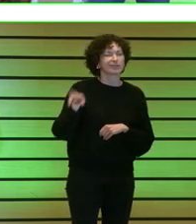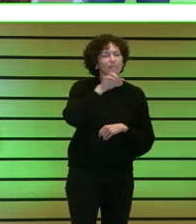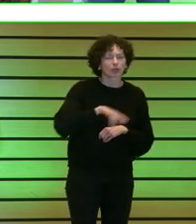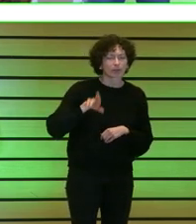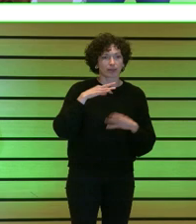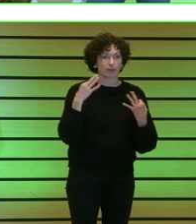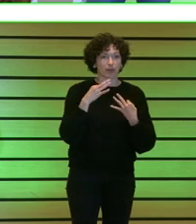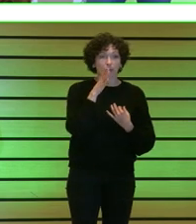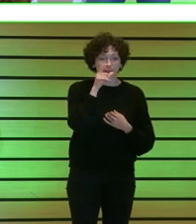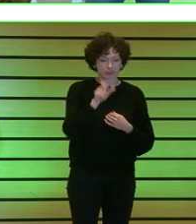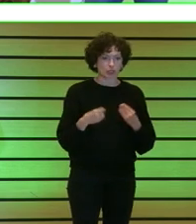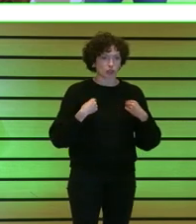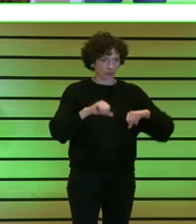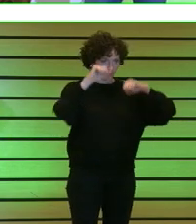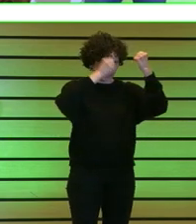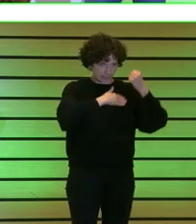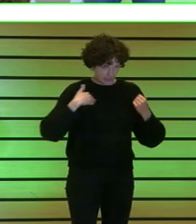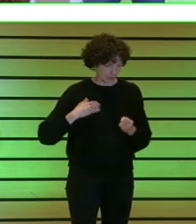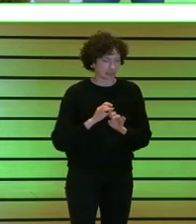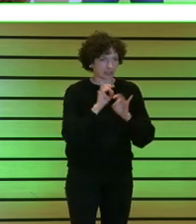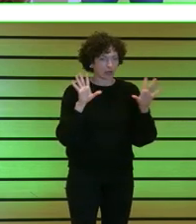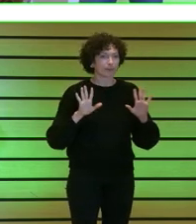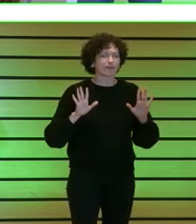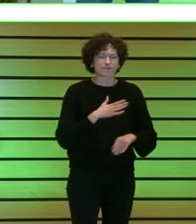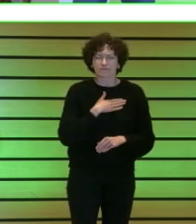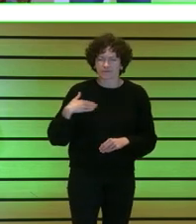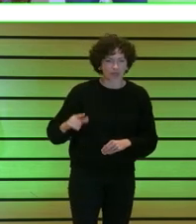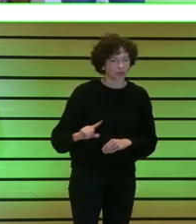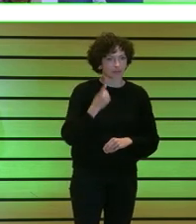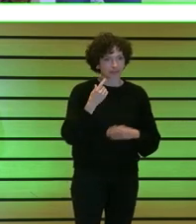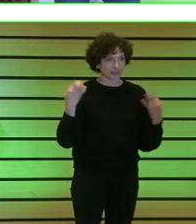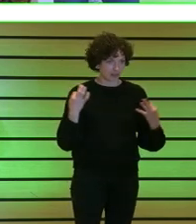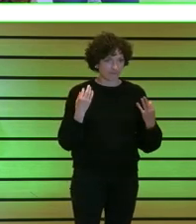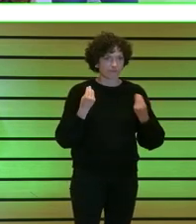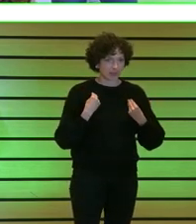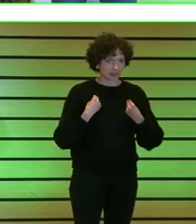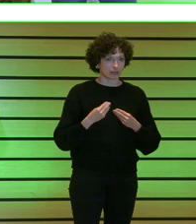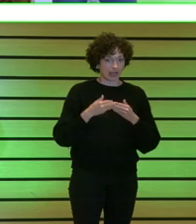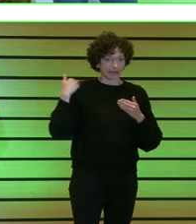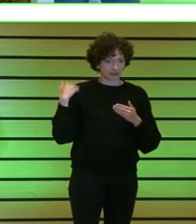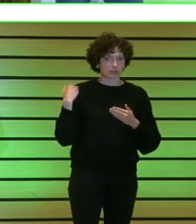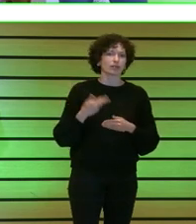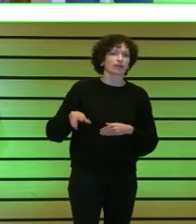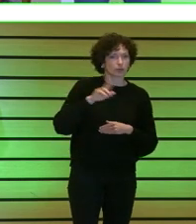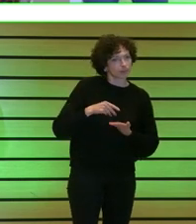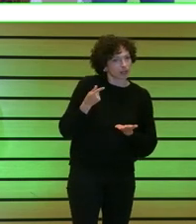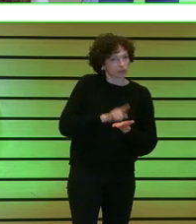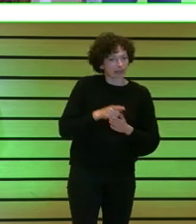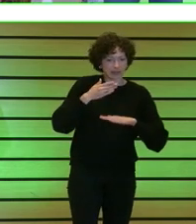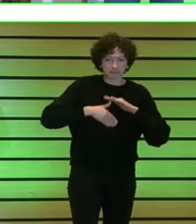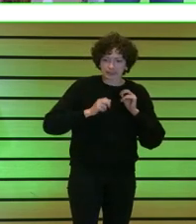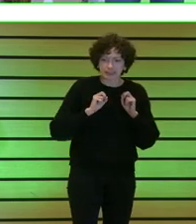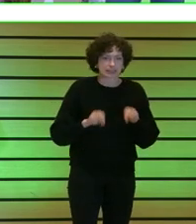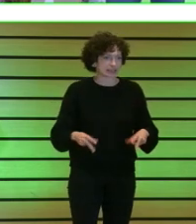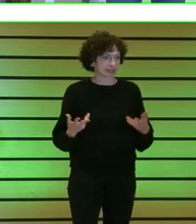desea sobrevivir evidentemente pero lo que desea de verdad es recuperar su vida anterior sin